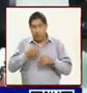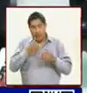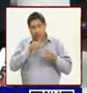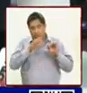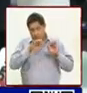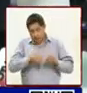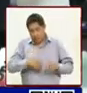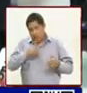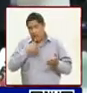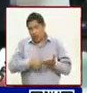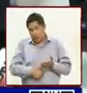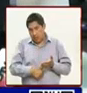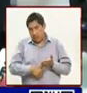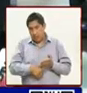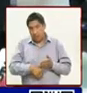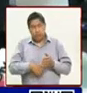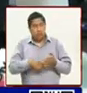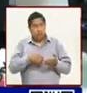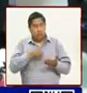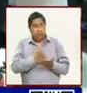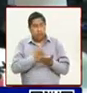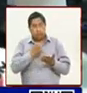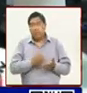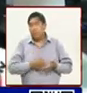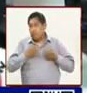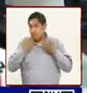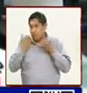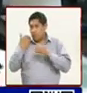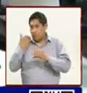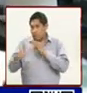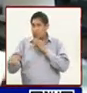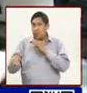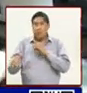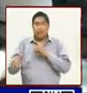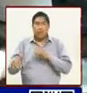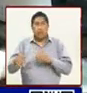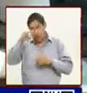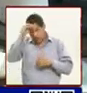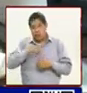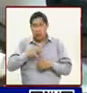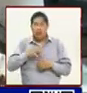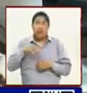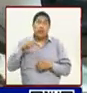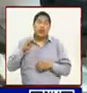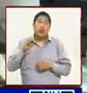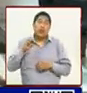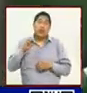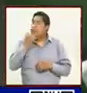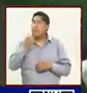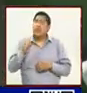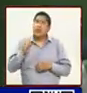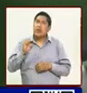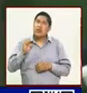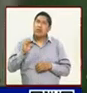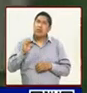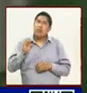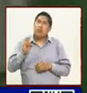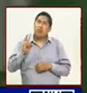carta notariada hemos hecho nosotros llegar al señor Esbonco Matkovic, quien